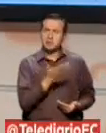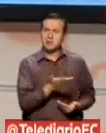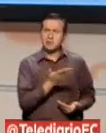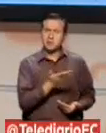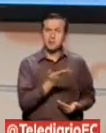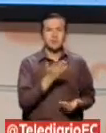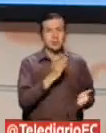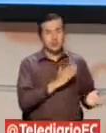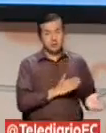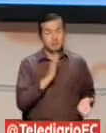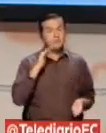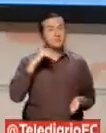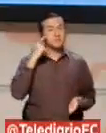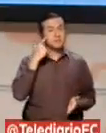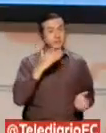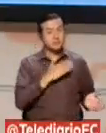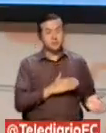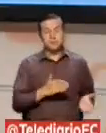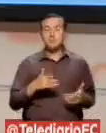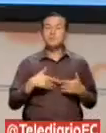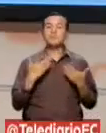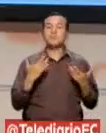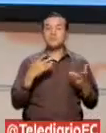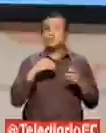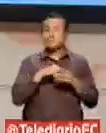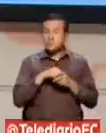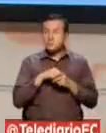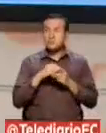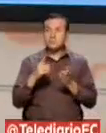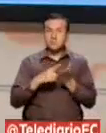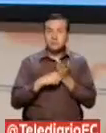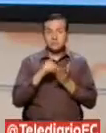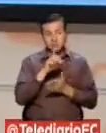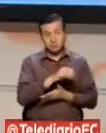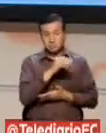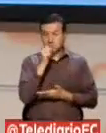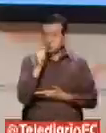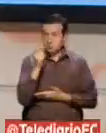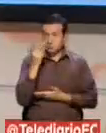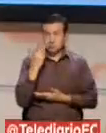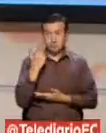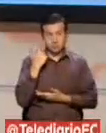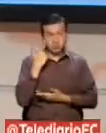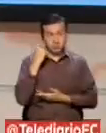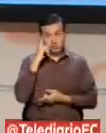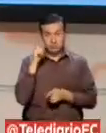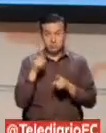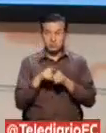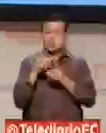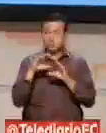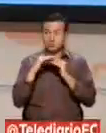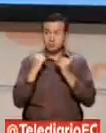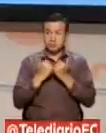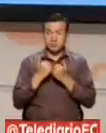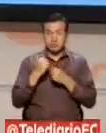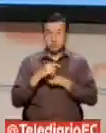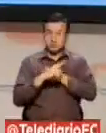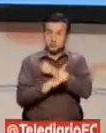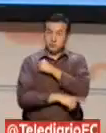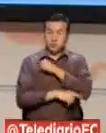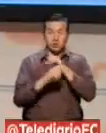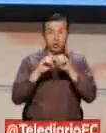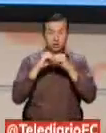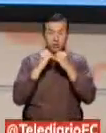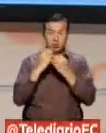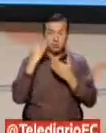en los espacios internos, habrá que darle el espacio de defensa dentro del comité de disciplina del movimiento,